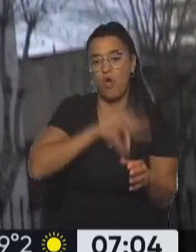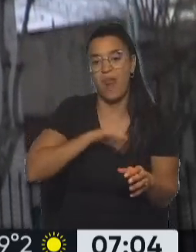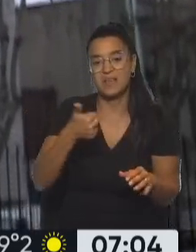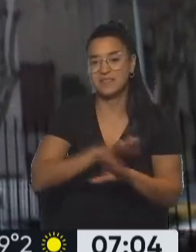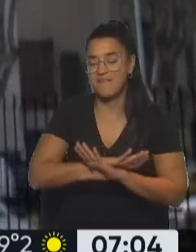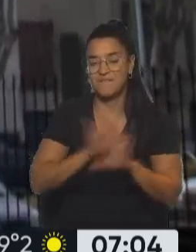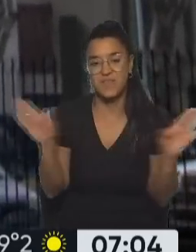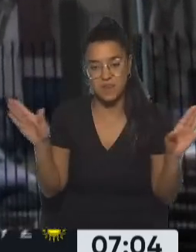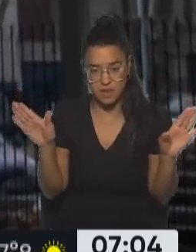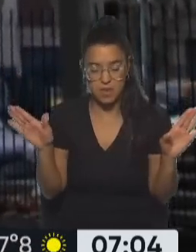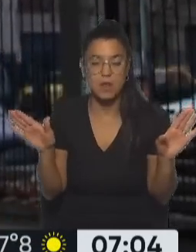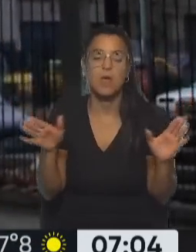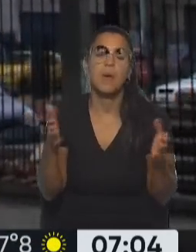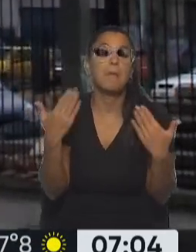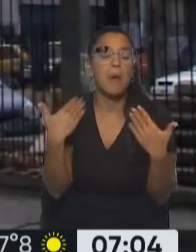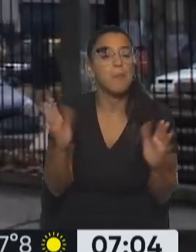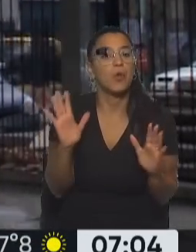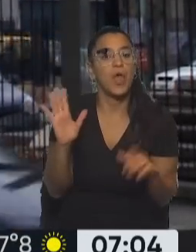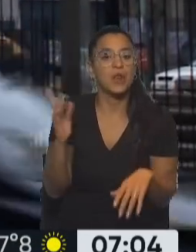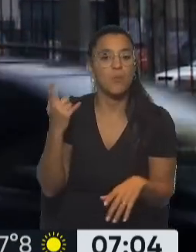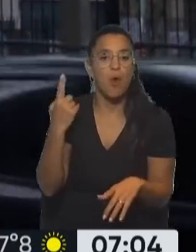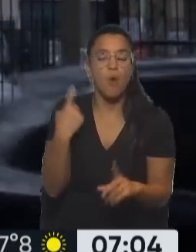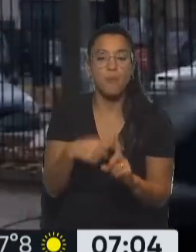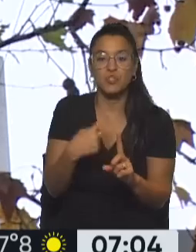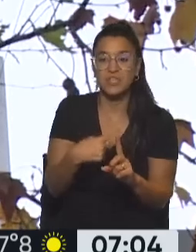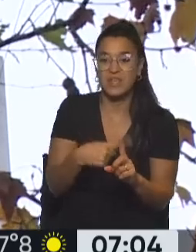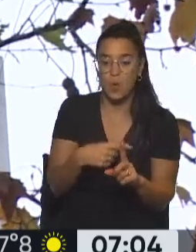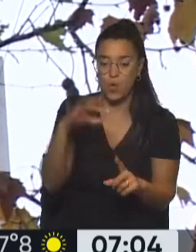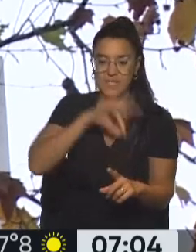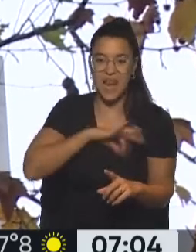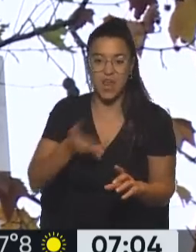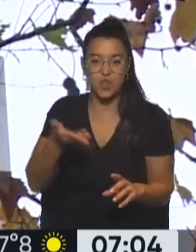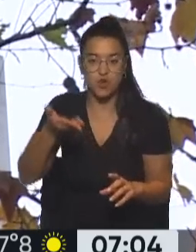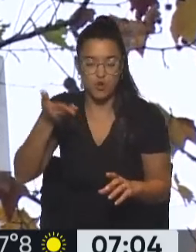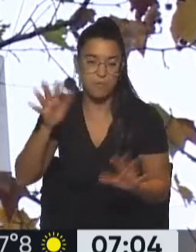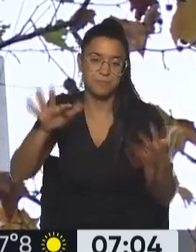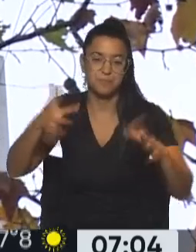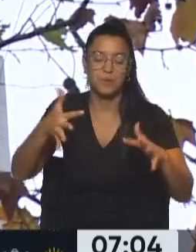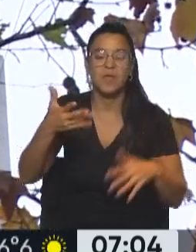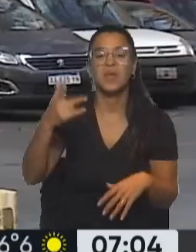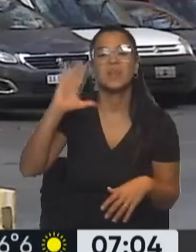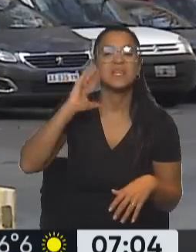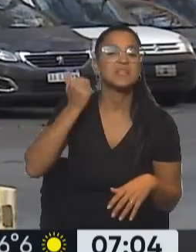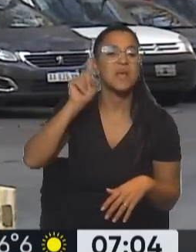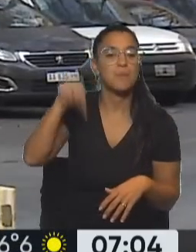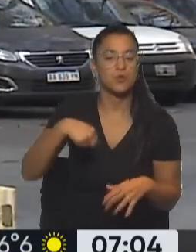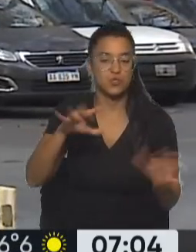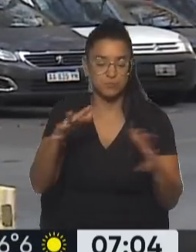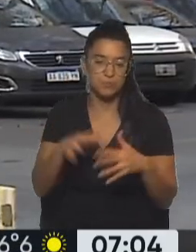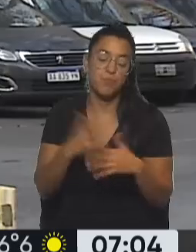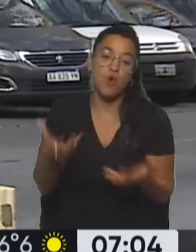para poder generar un impacto positivo en los salarios de los trabajadores de hasta más o menos un 16%. O sea,